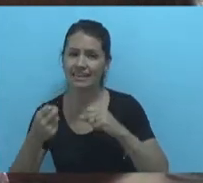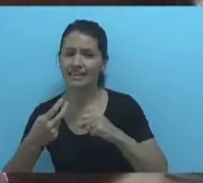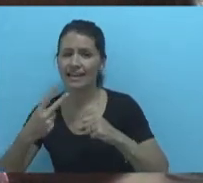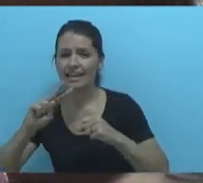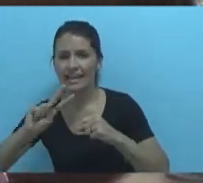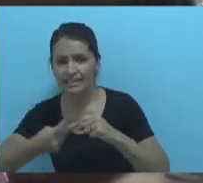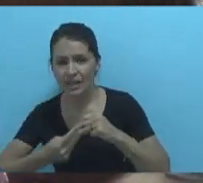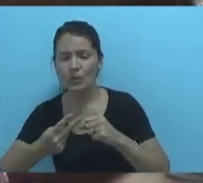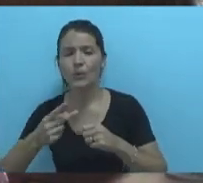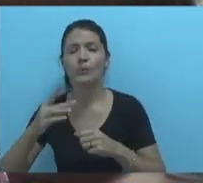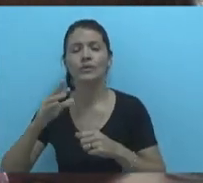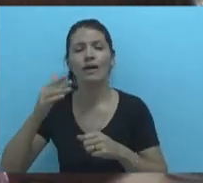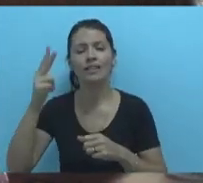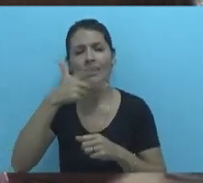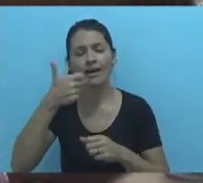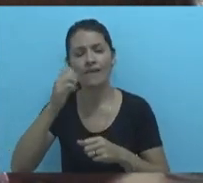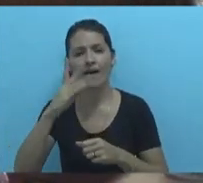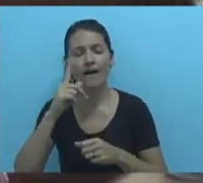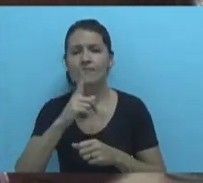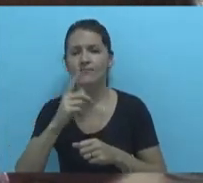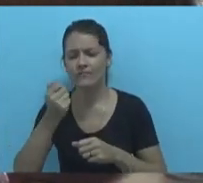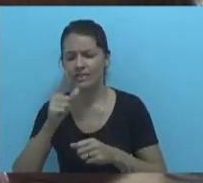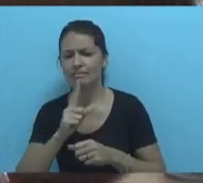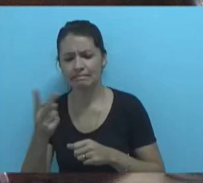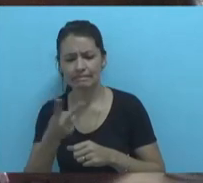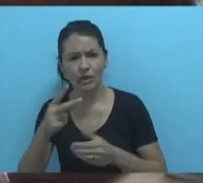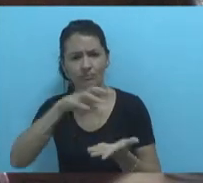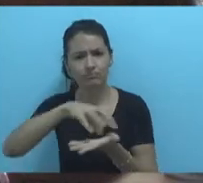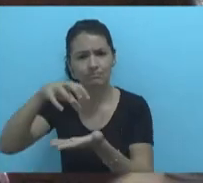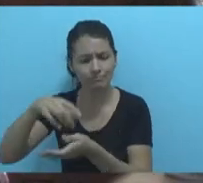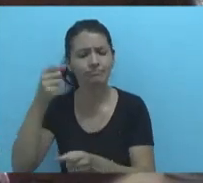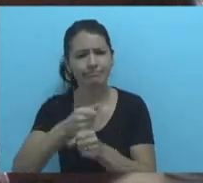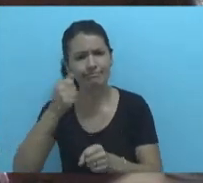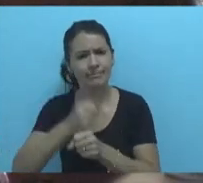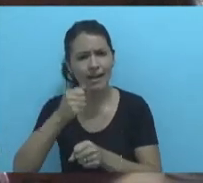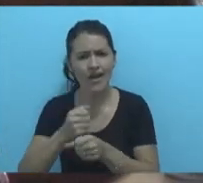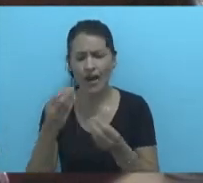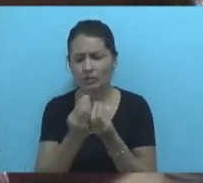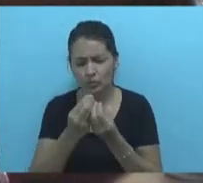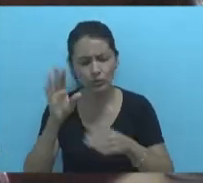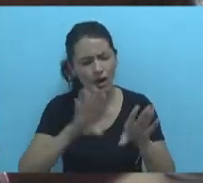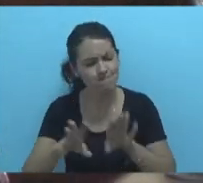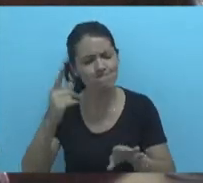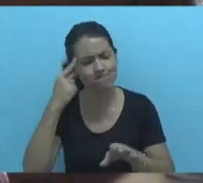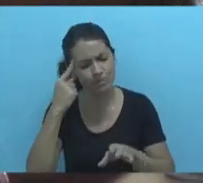Ministerio, y los proyectos que están siendo ejecutados hoy por hoy son ejecutados por cooperativas de